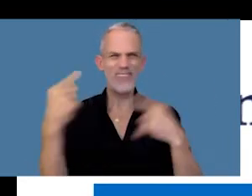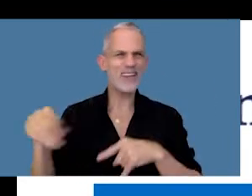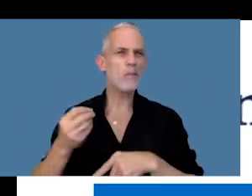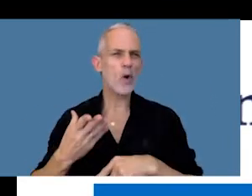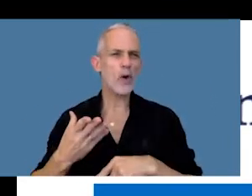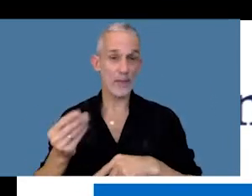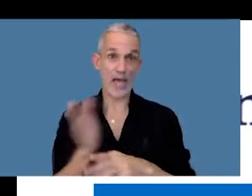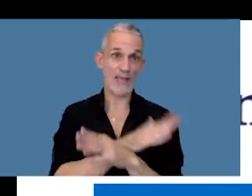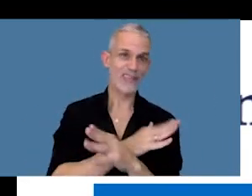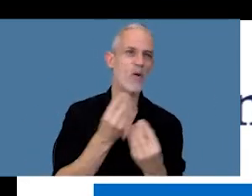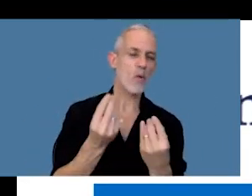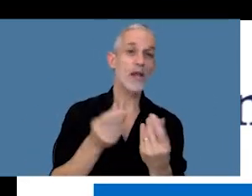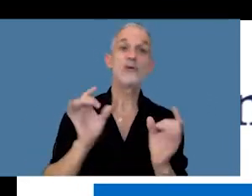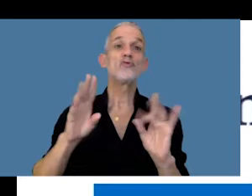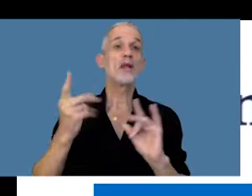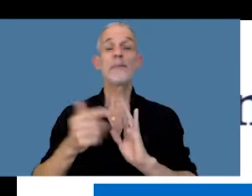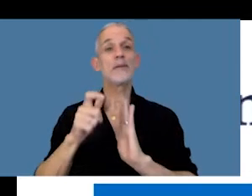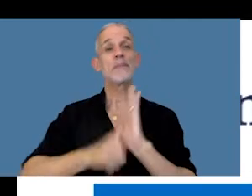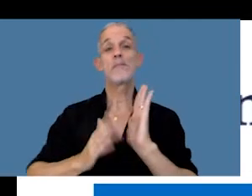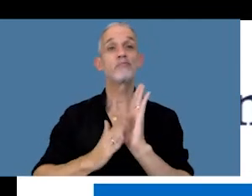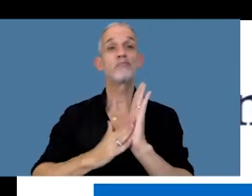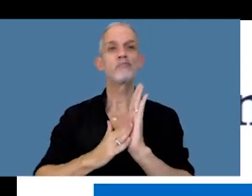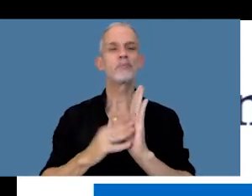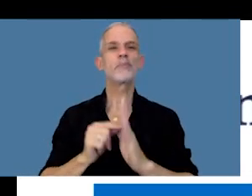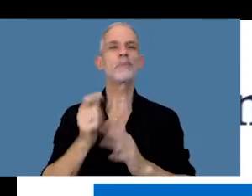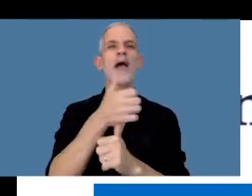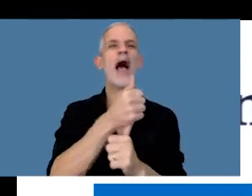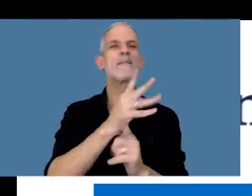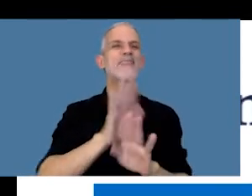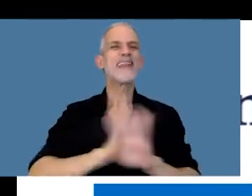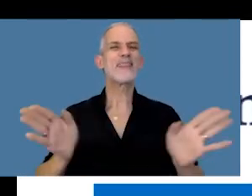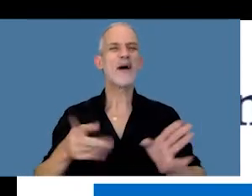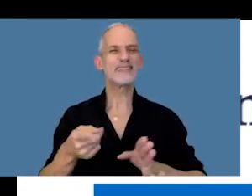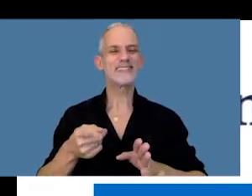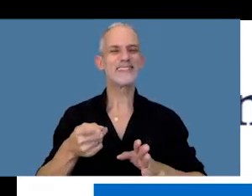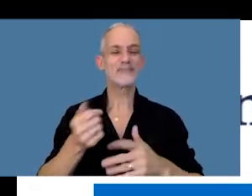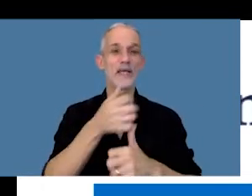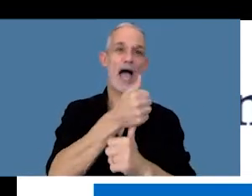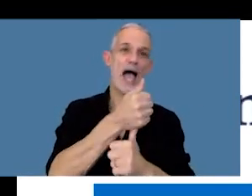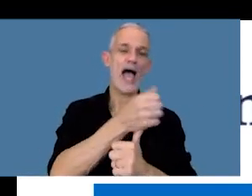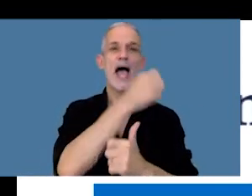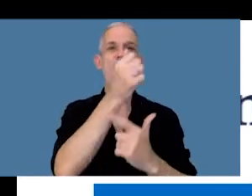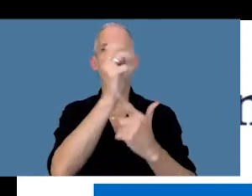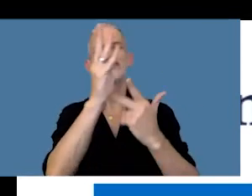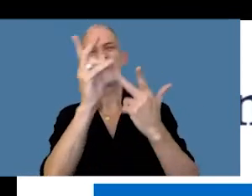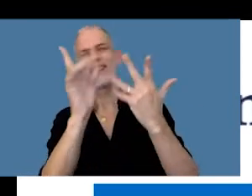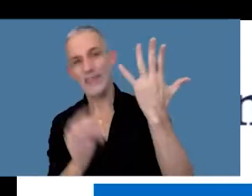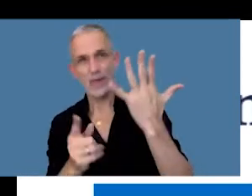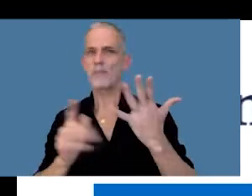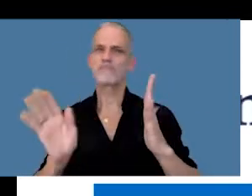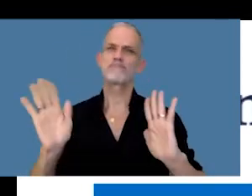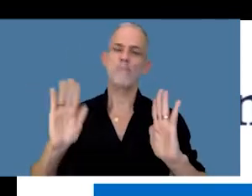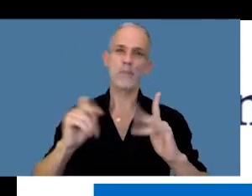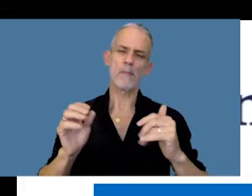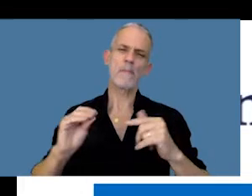del anterior? Que es solo para los contribuyentes de las categorías más pequeñas. Recordemos que van de la A a la K y van